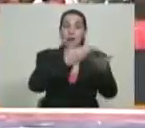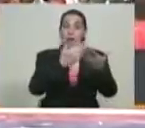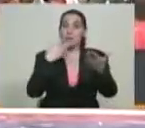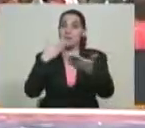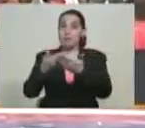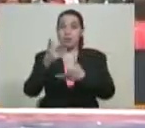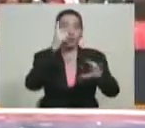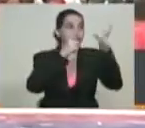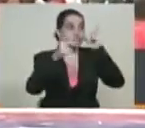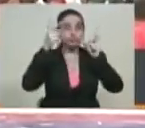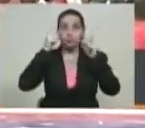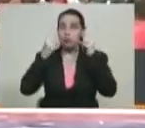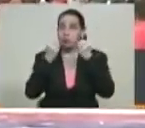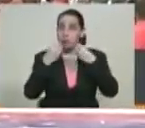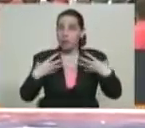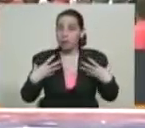oído.